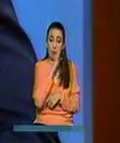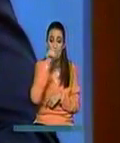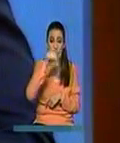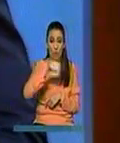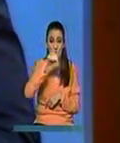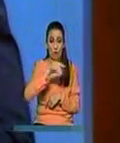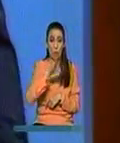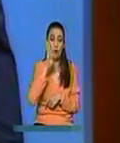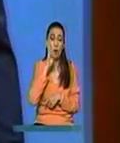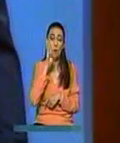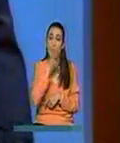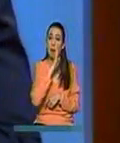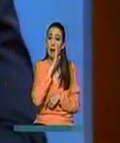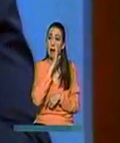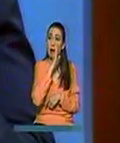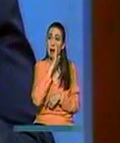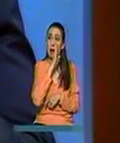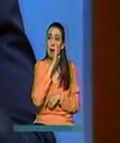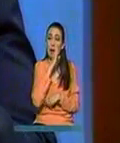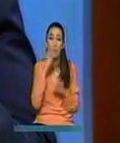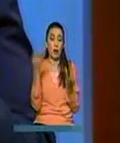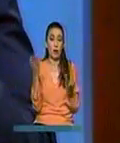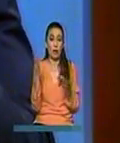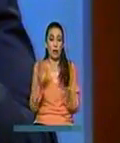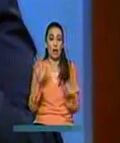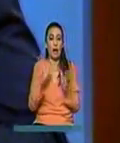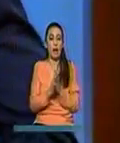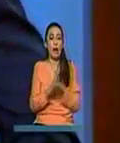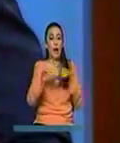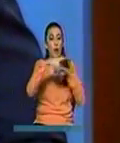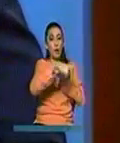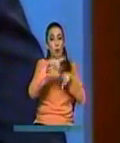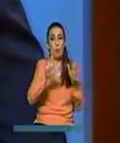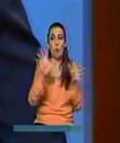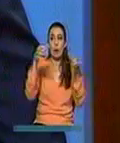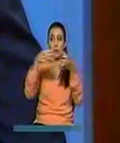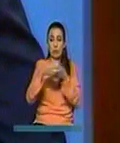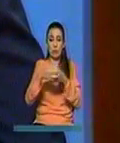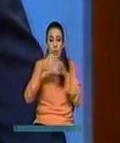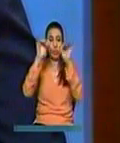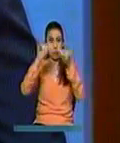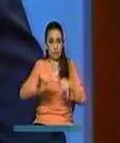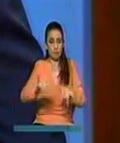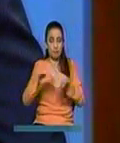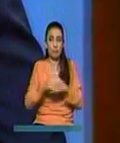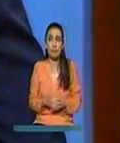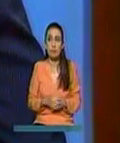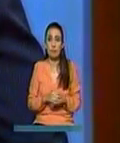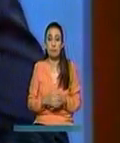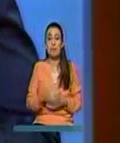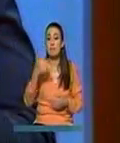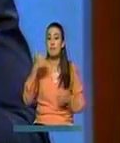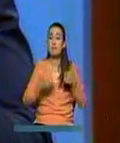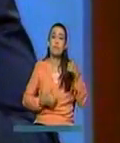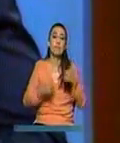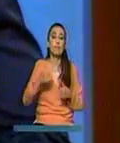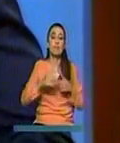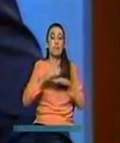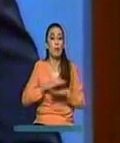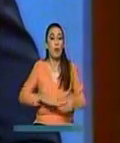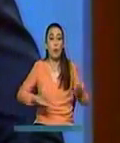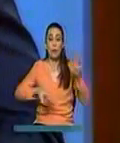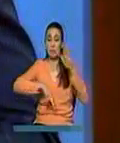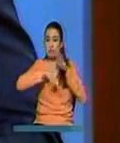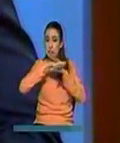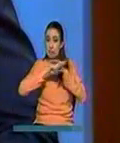los pubs cerveceros, están puestos en una sola zona de la ciudad. Ajá. Lo cual hace que te limites de esa zona,